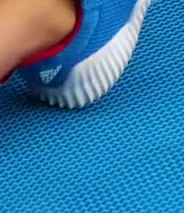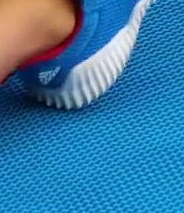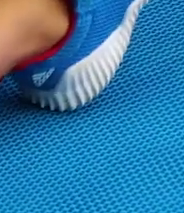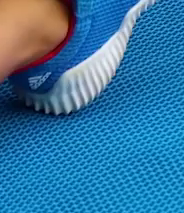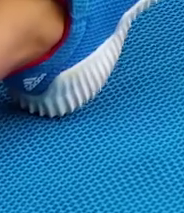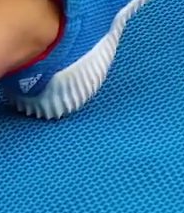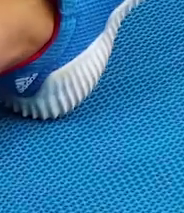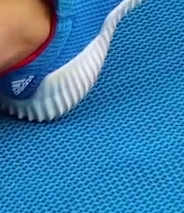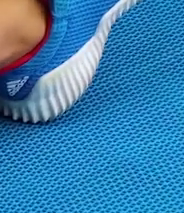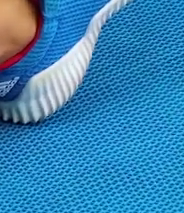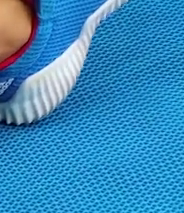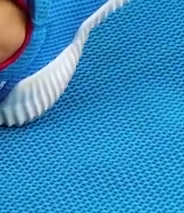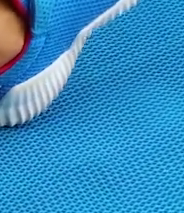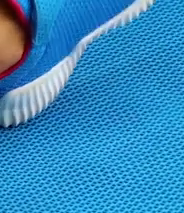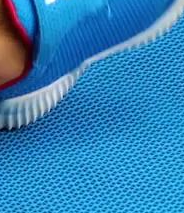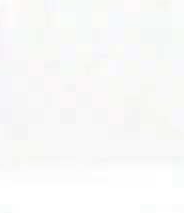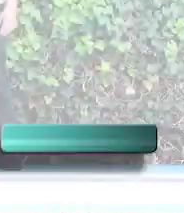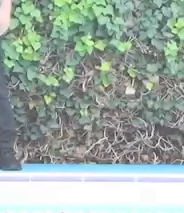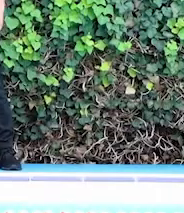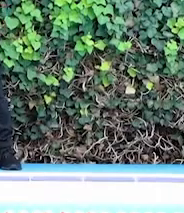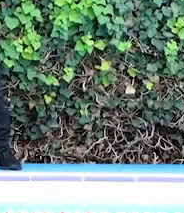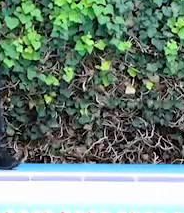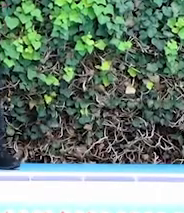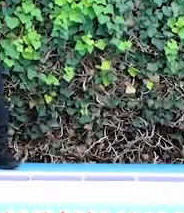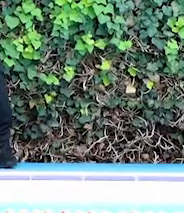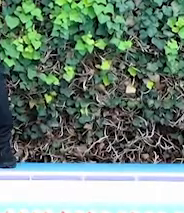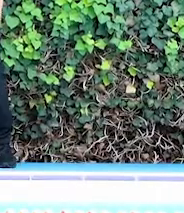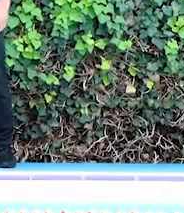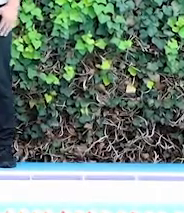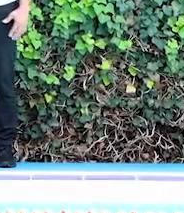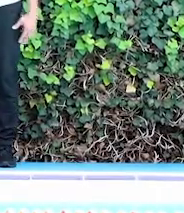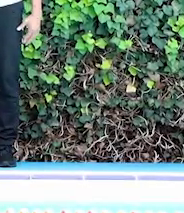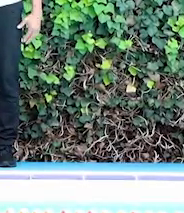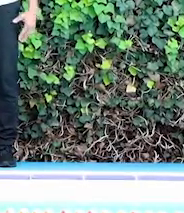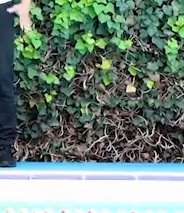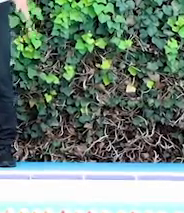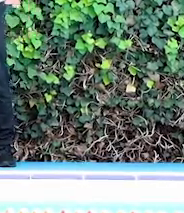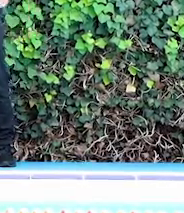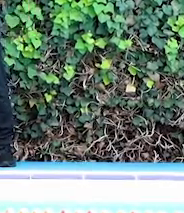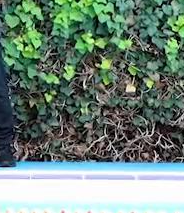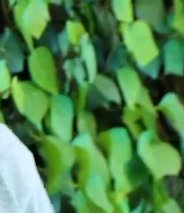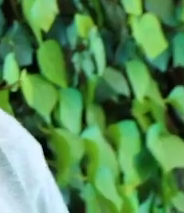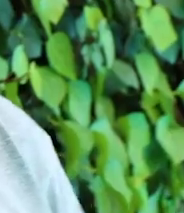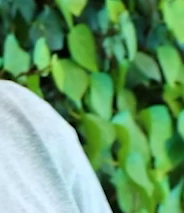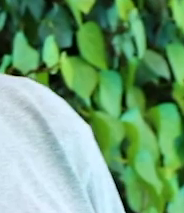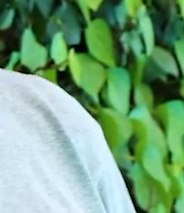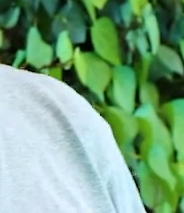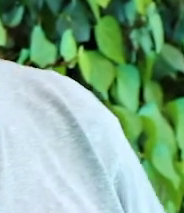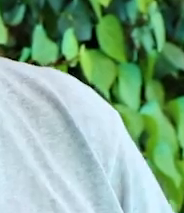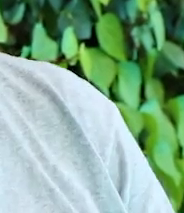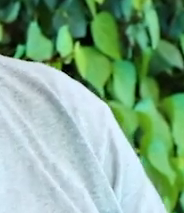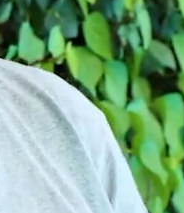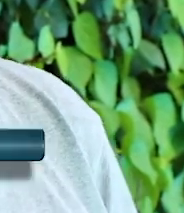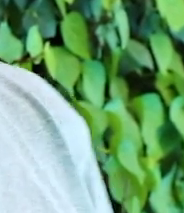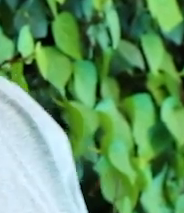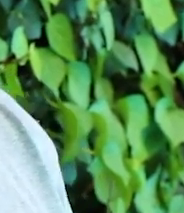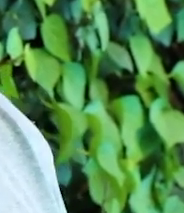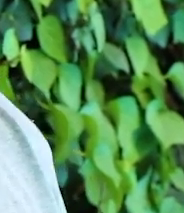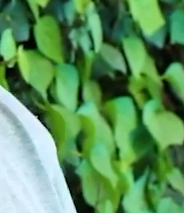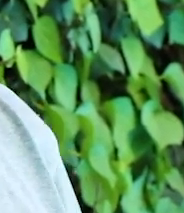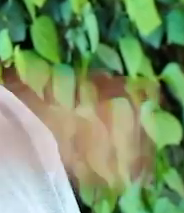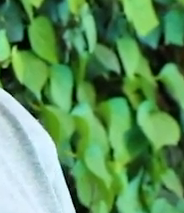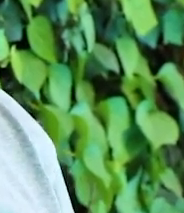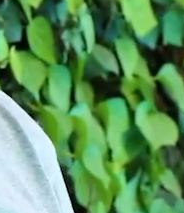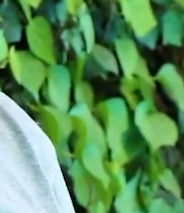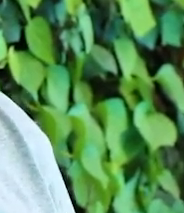Tres. Muy bien, Jair. Bien hecho. Ok, Jair. Ahora lo que vamos a hacer es, nos vamos a poner en seis puntos. Te explico cuáles seis